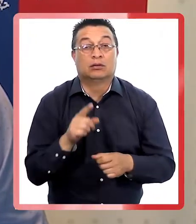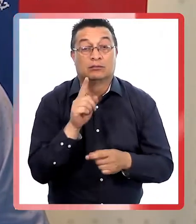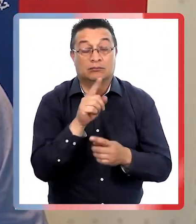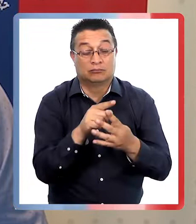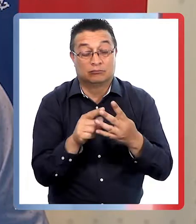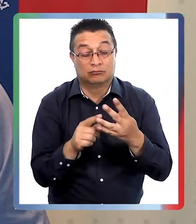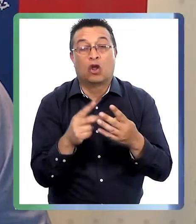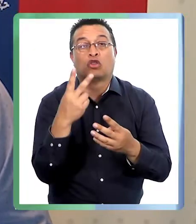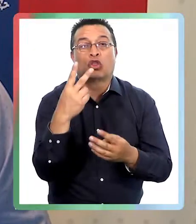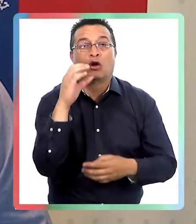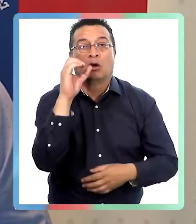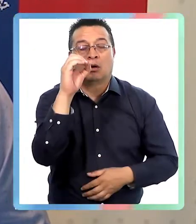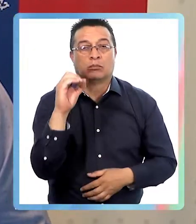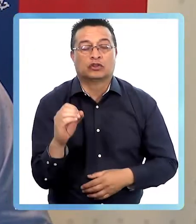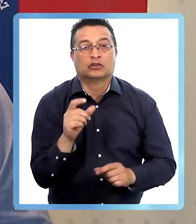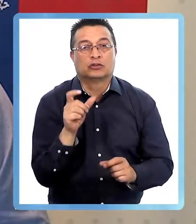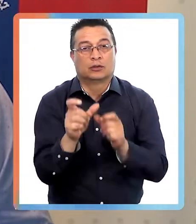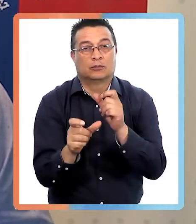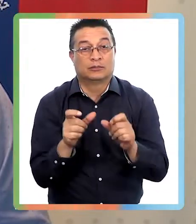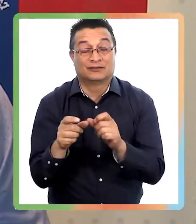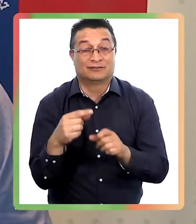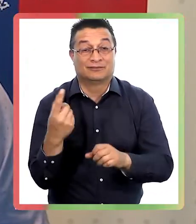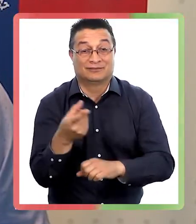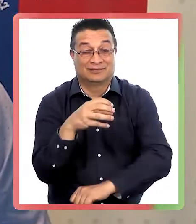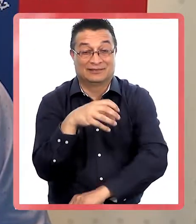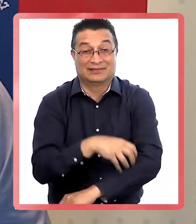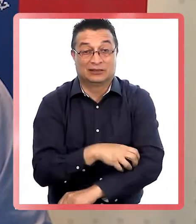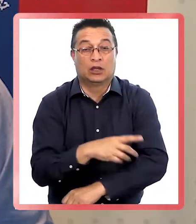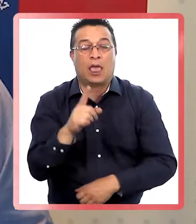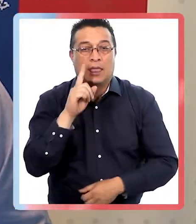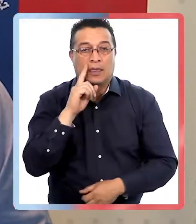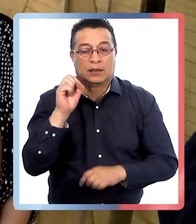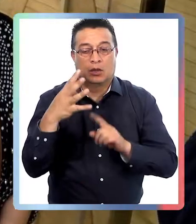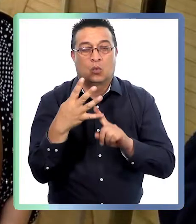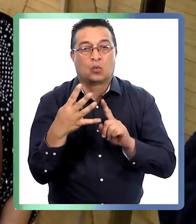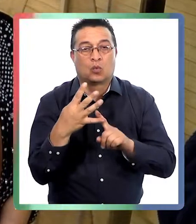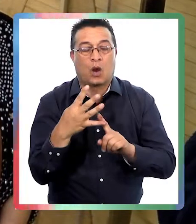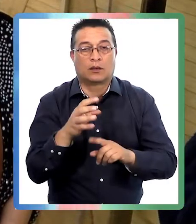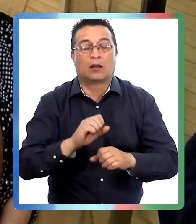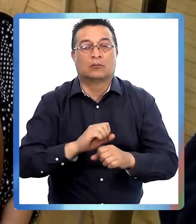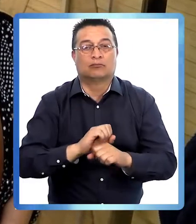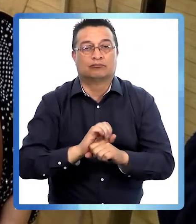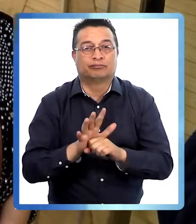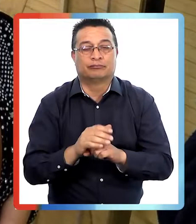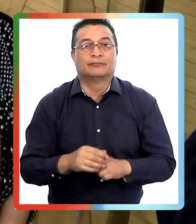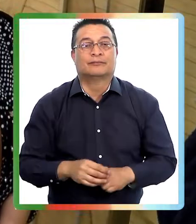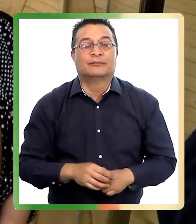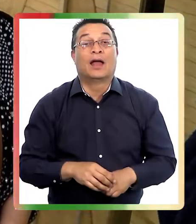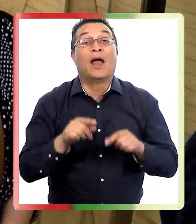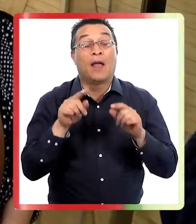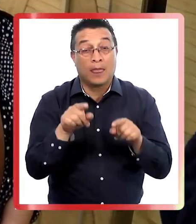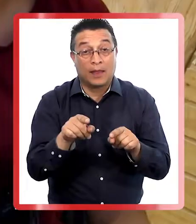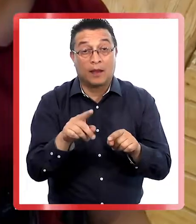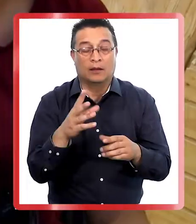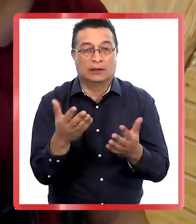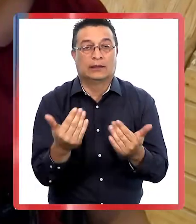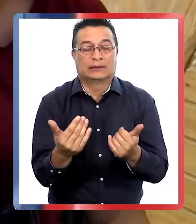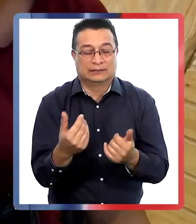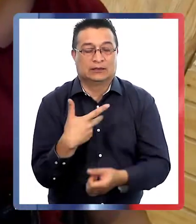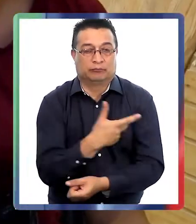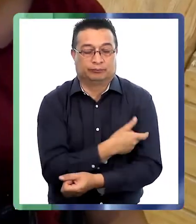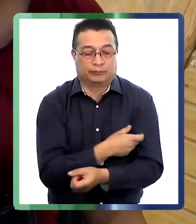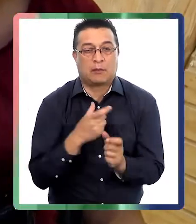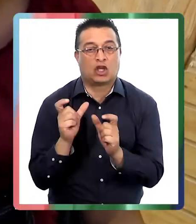un 2% de la población regional cuenta con la cuarta dosis. Inmunidad que se necesita para conseguir el control